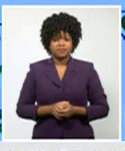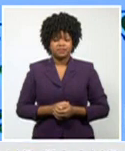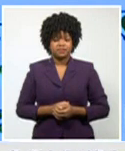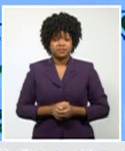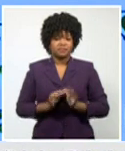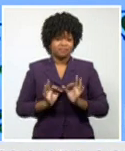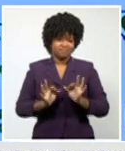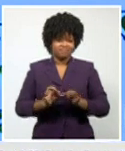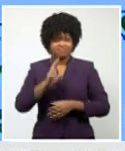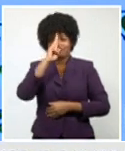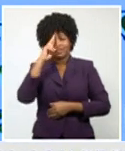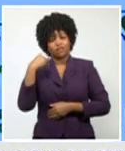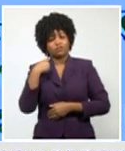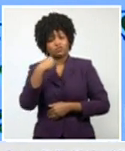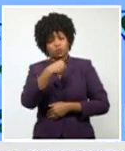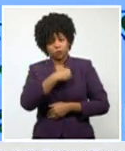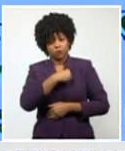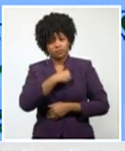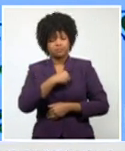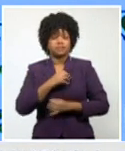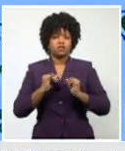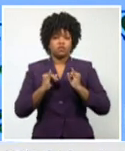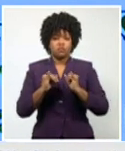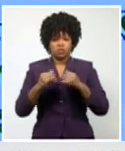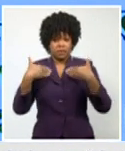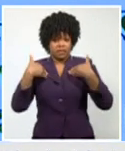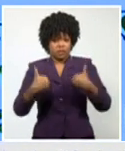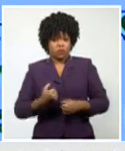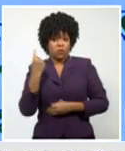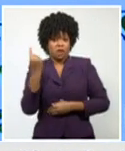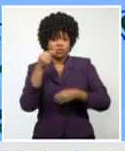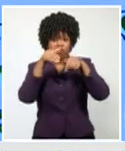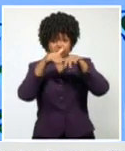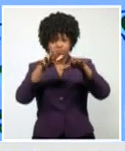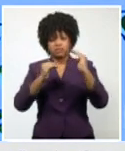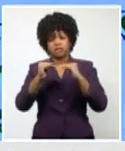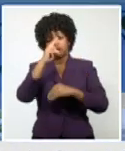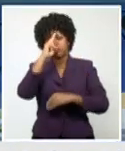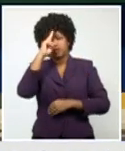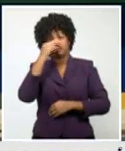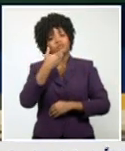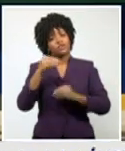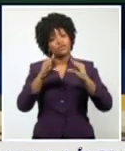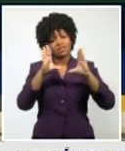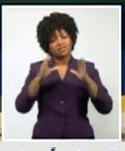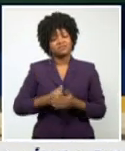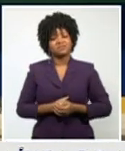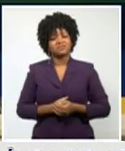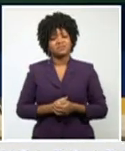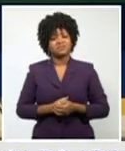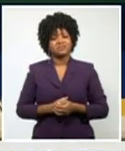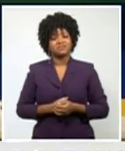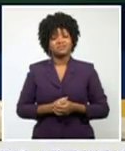el doctor Francisco Durán García, director nacional de epidemiología del MINSAP. Doctor, buenos días. Buenos días a ustedes,